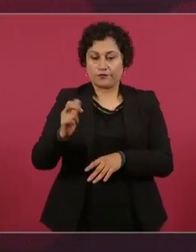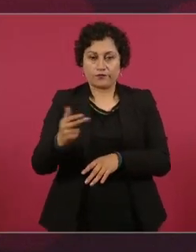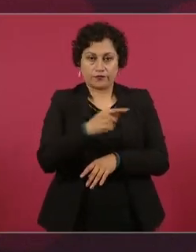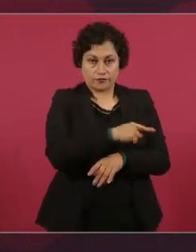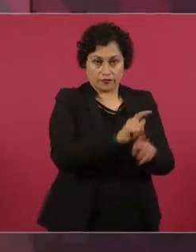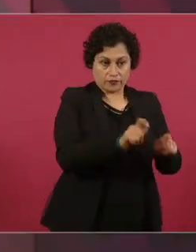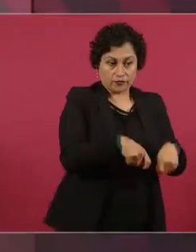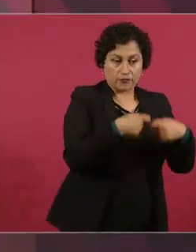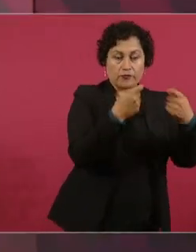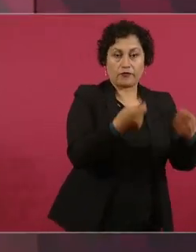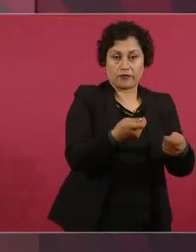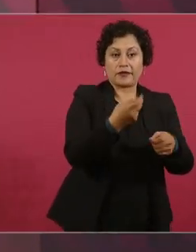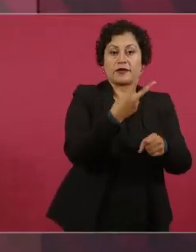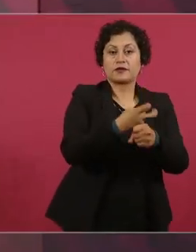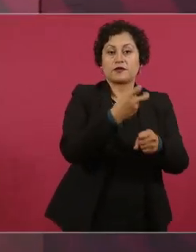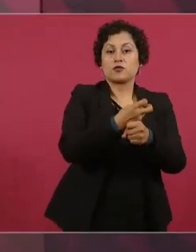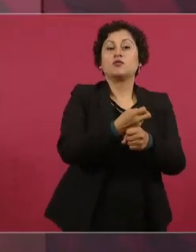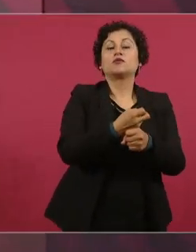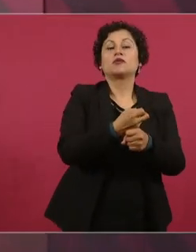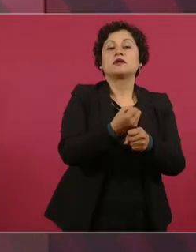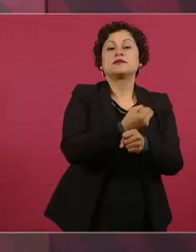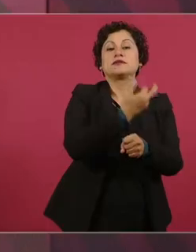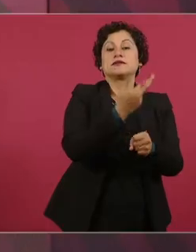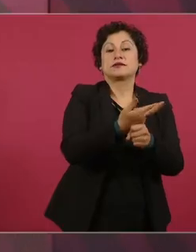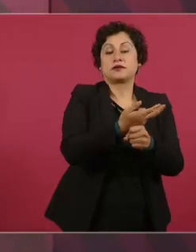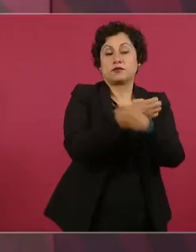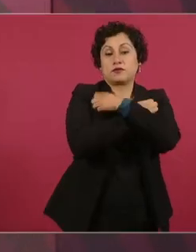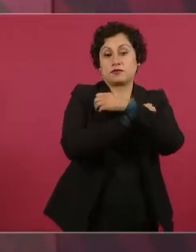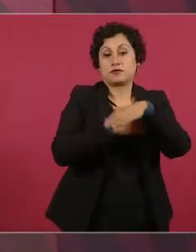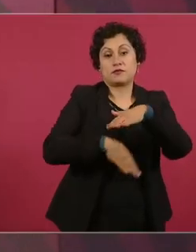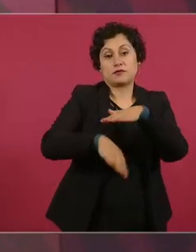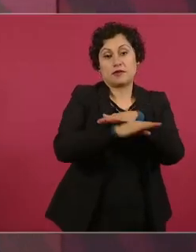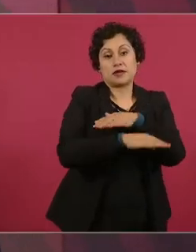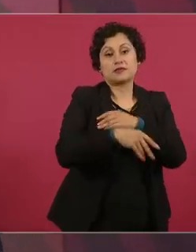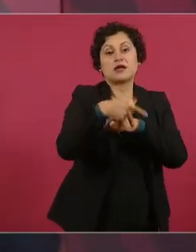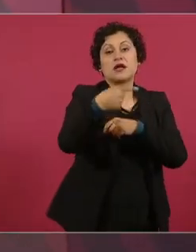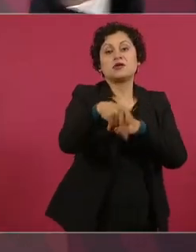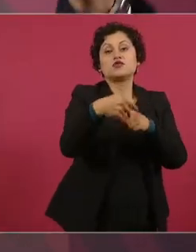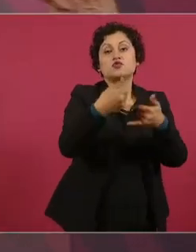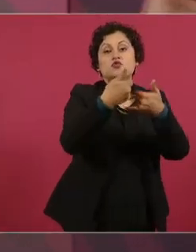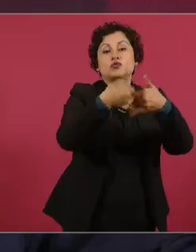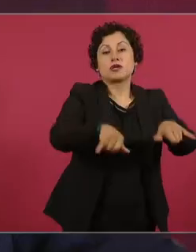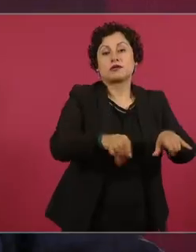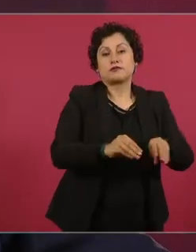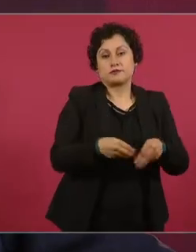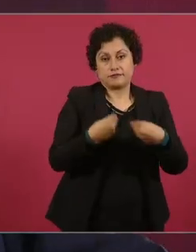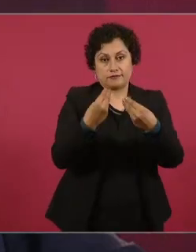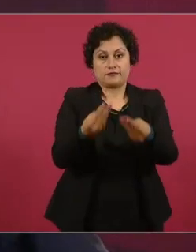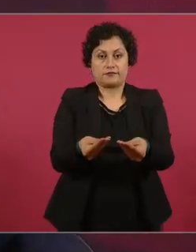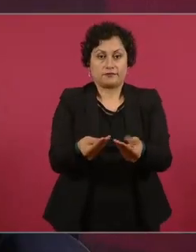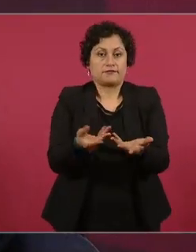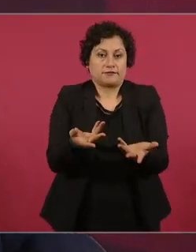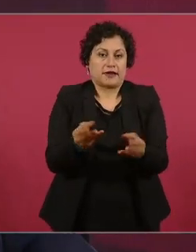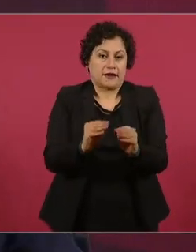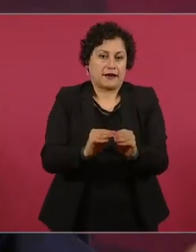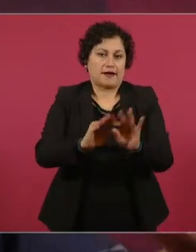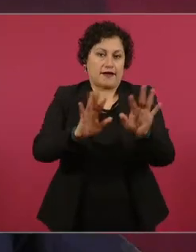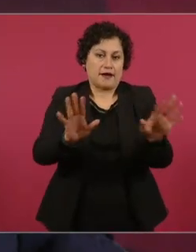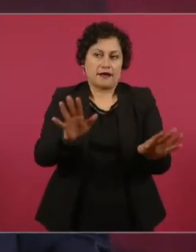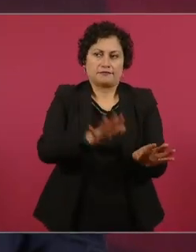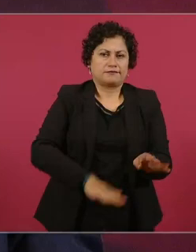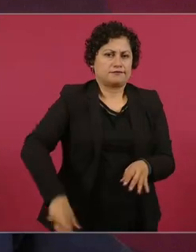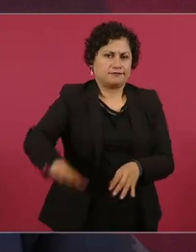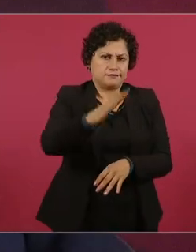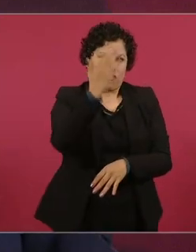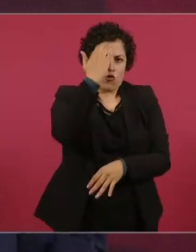al yerno de la maestra. Pues es de dominio público,